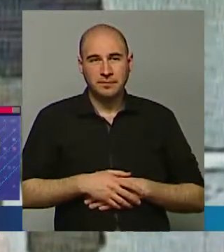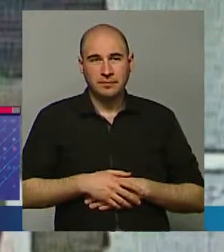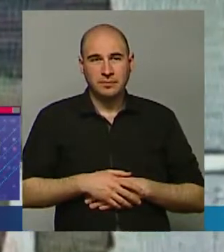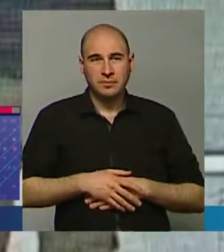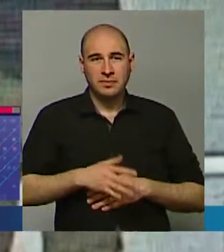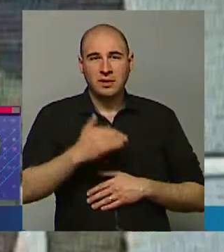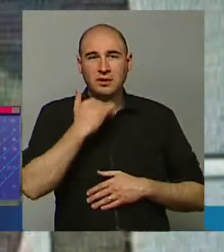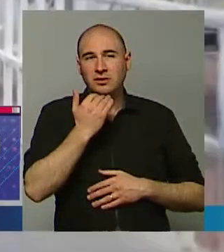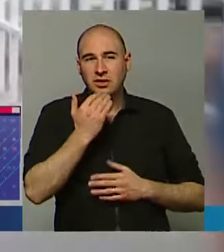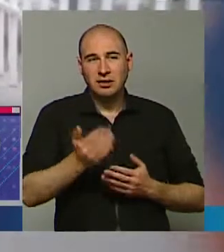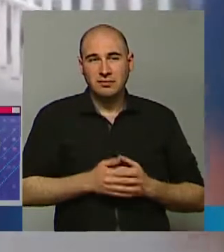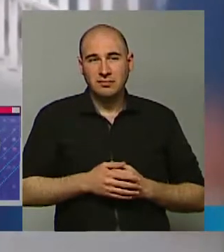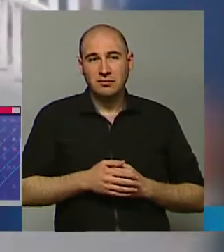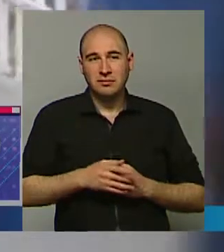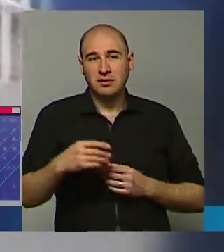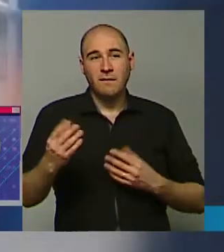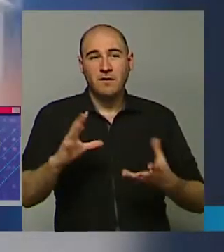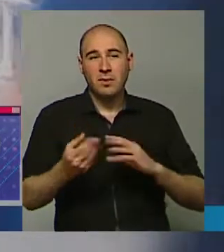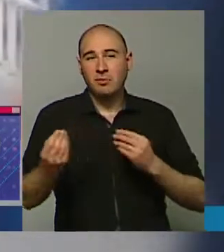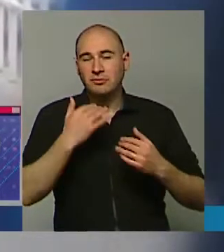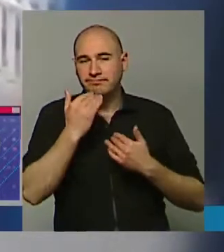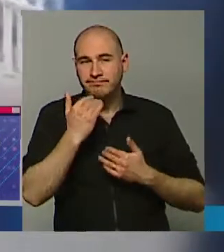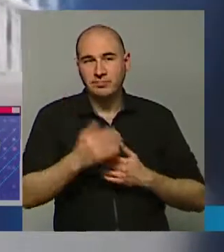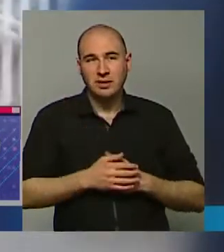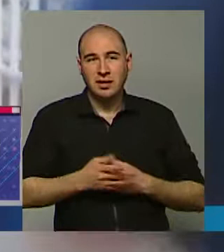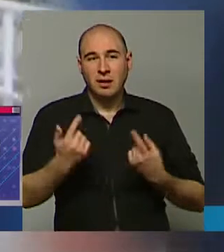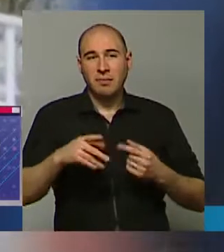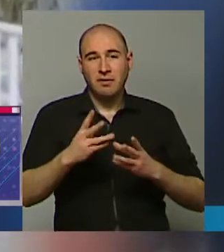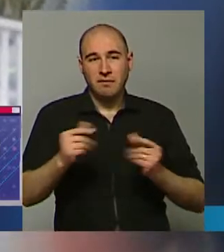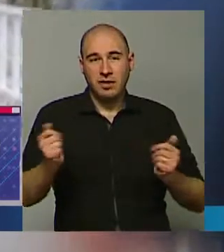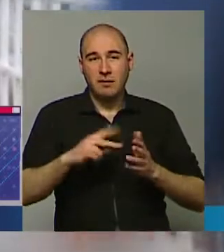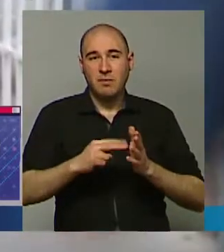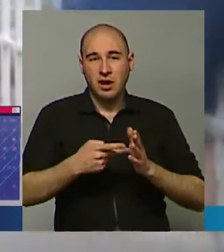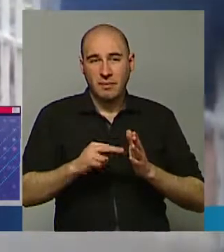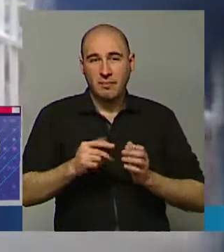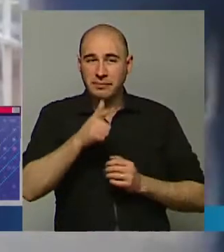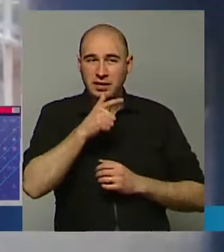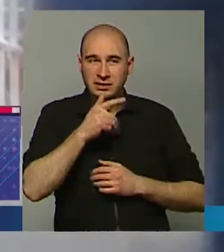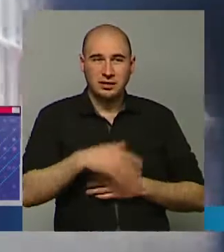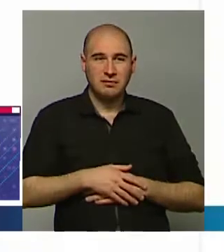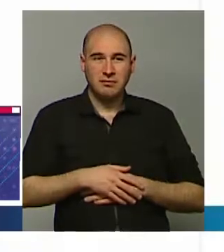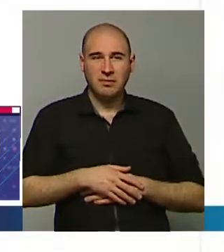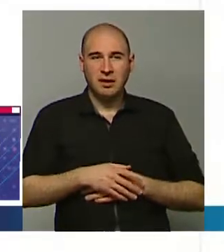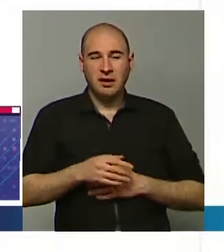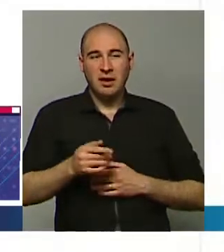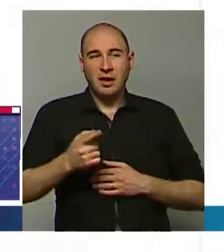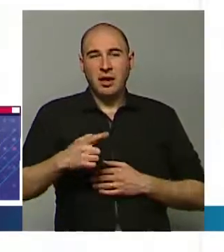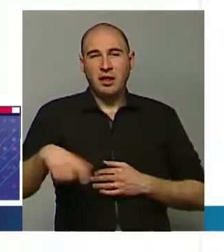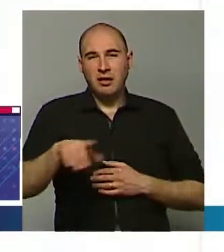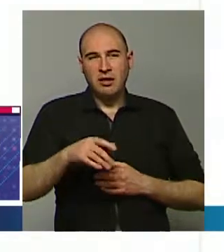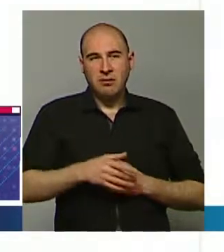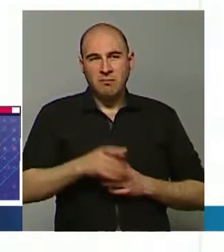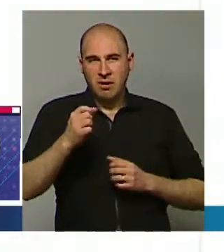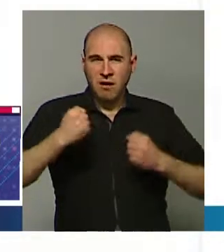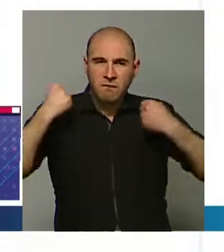No tengo idea de cómo lo van a... Pero, digamos, para cerrar, el problema... El problema me parece que tienen que ponerse, digamos,